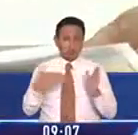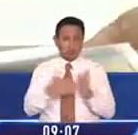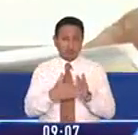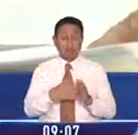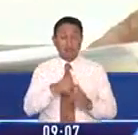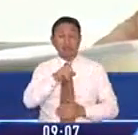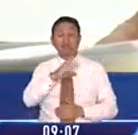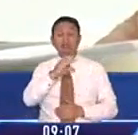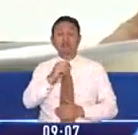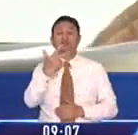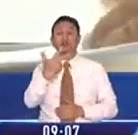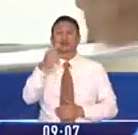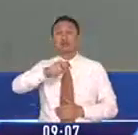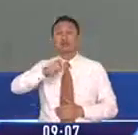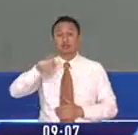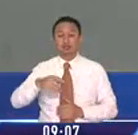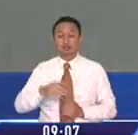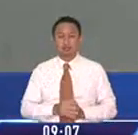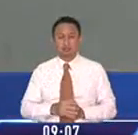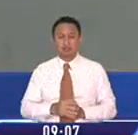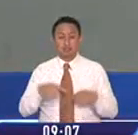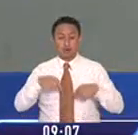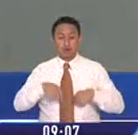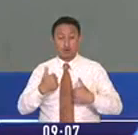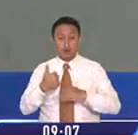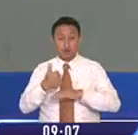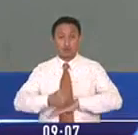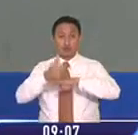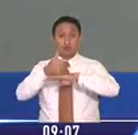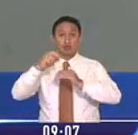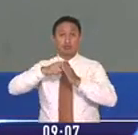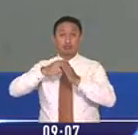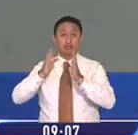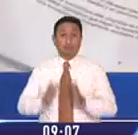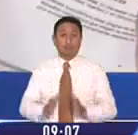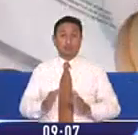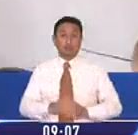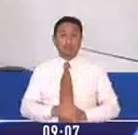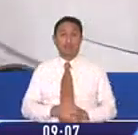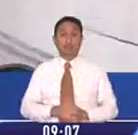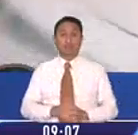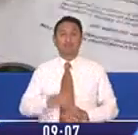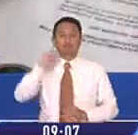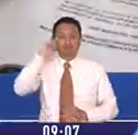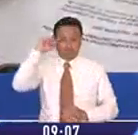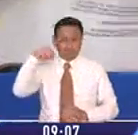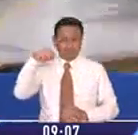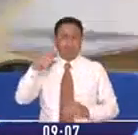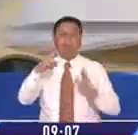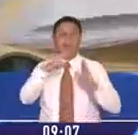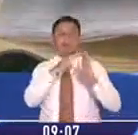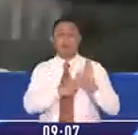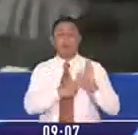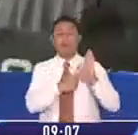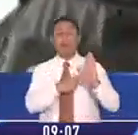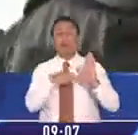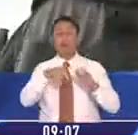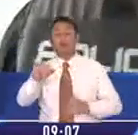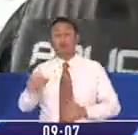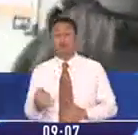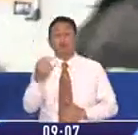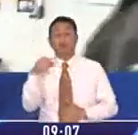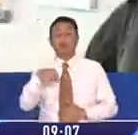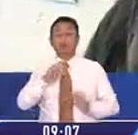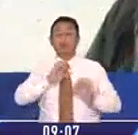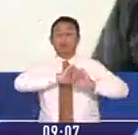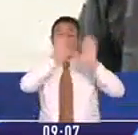los 103 postulantes que buscan convertirse en la máxima autoridad de la Contraloría. De acuerdo a lo dispuesto en el reglamento, este jueves a horas de